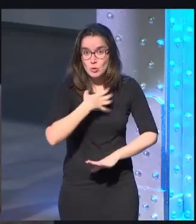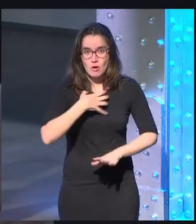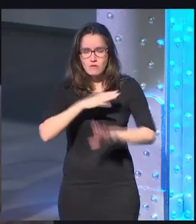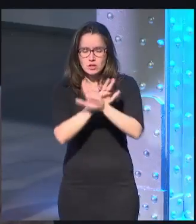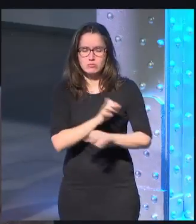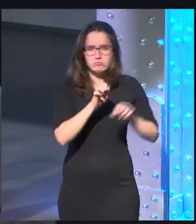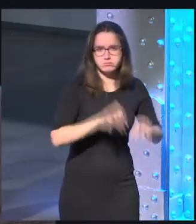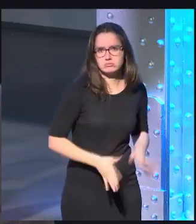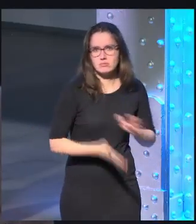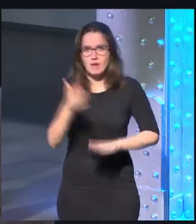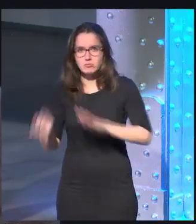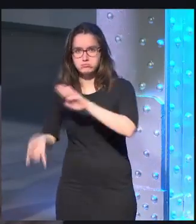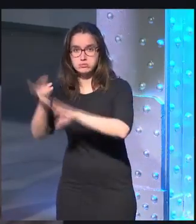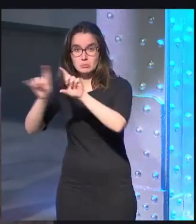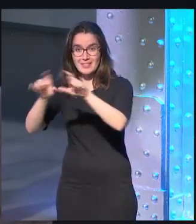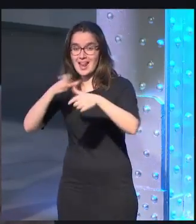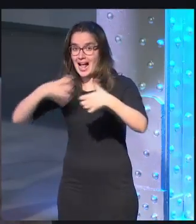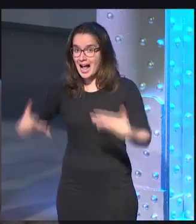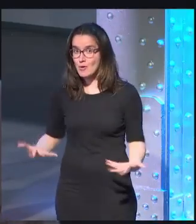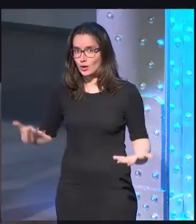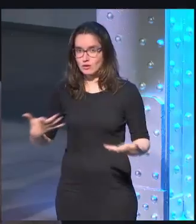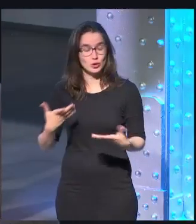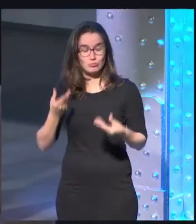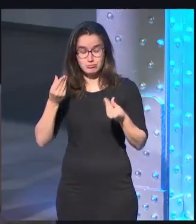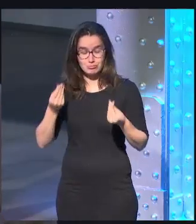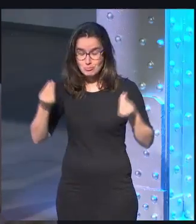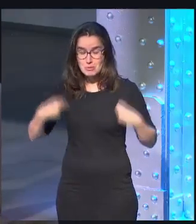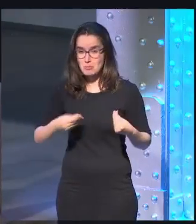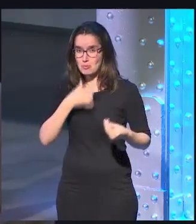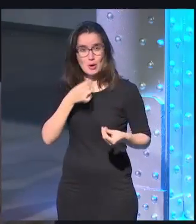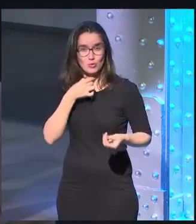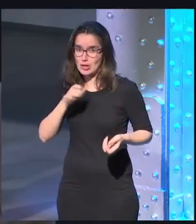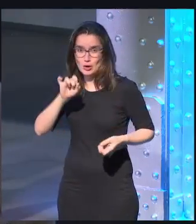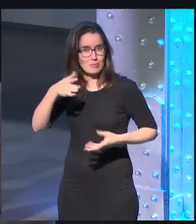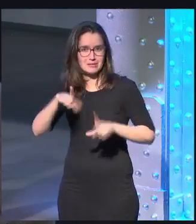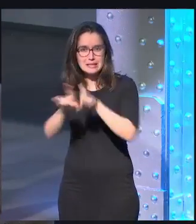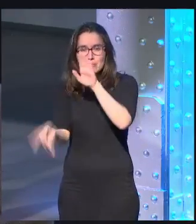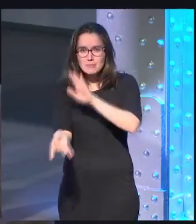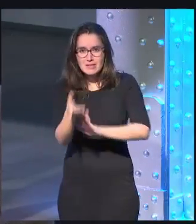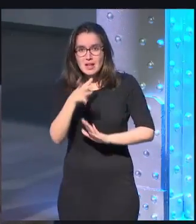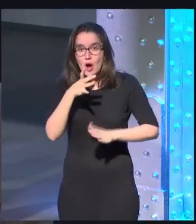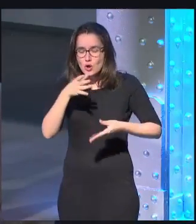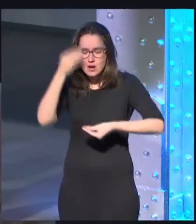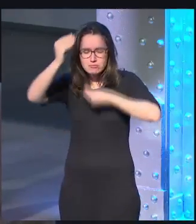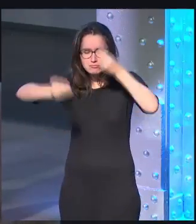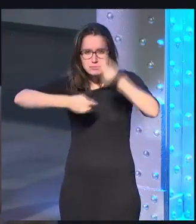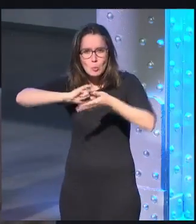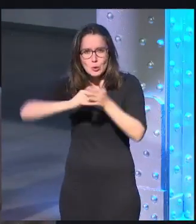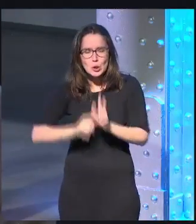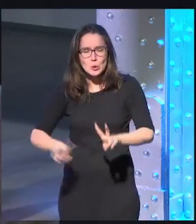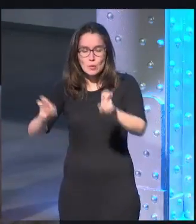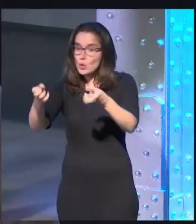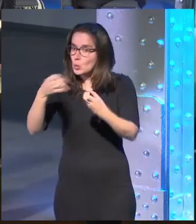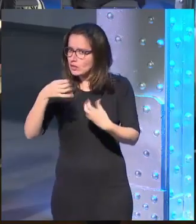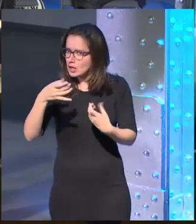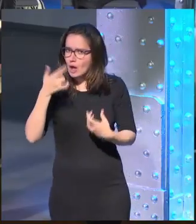emprender. Y ahora mismo no me veo haciendo otra cosa que emprender, ¿no? Ya, de hecho, estamos pensando en un nuevo proyecto. Cuéntanos